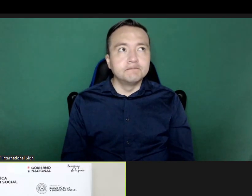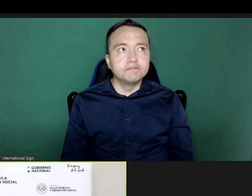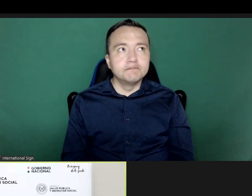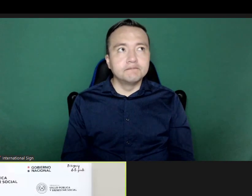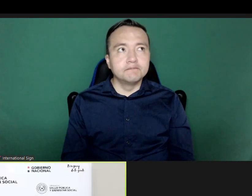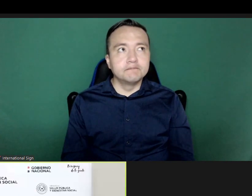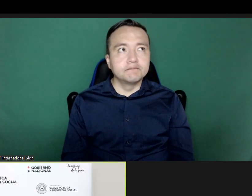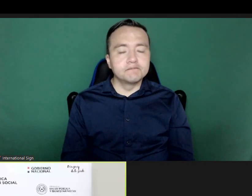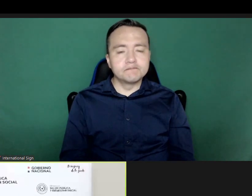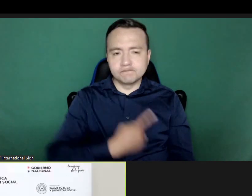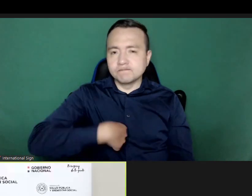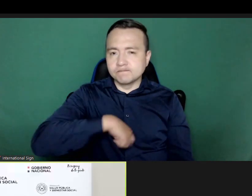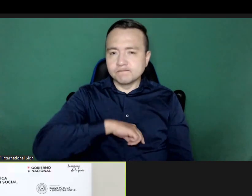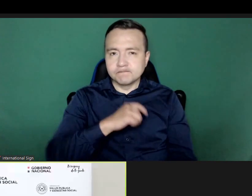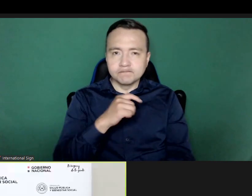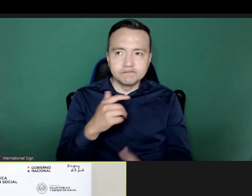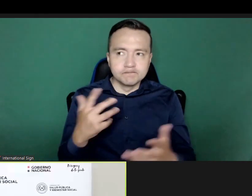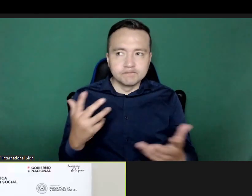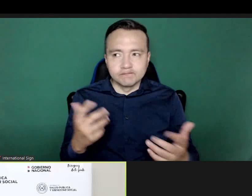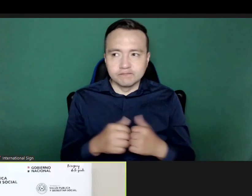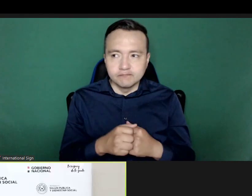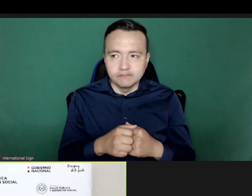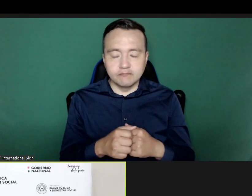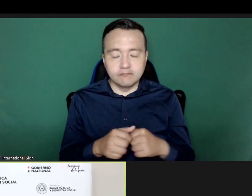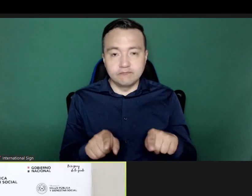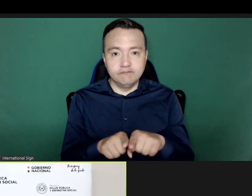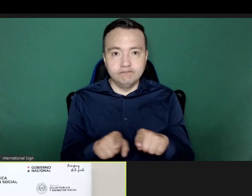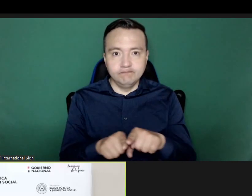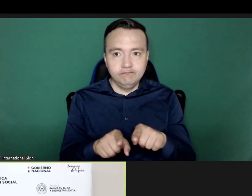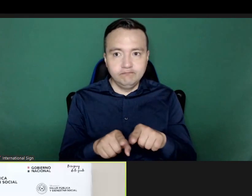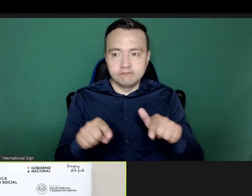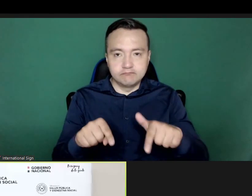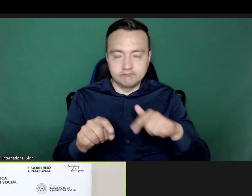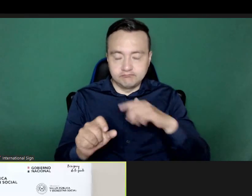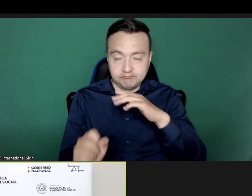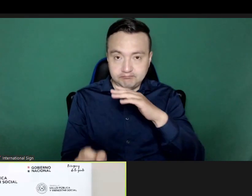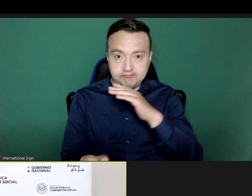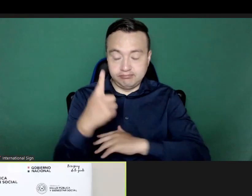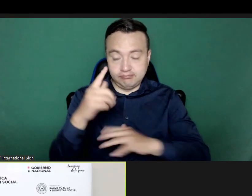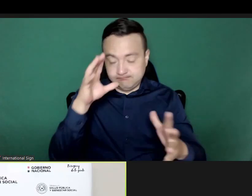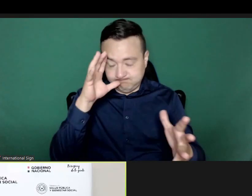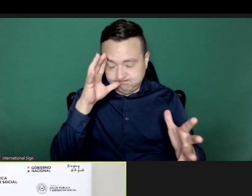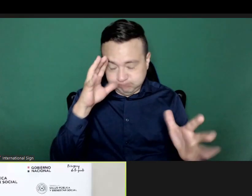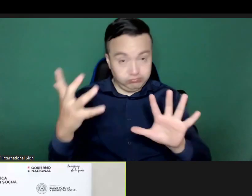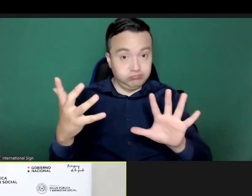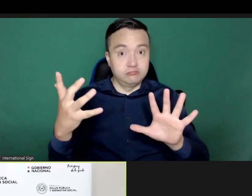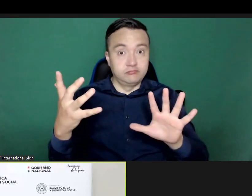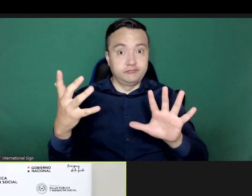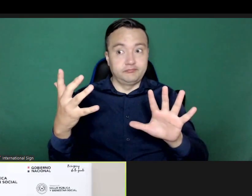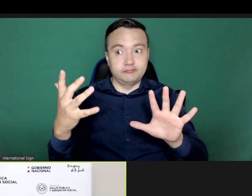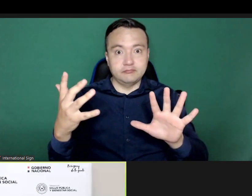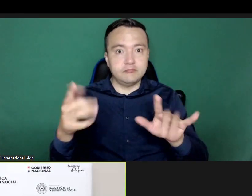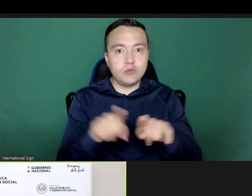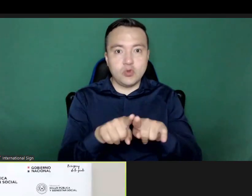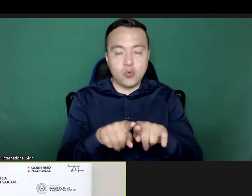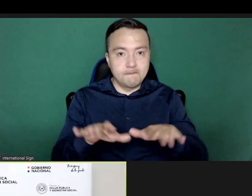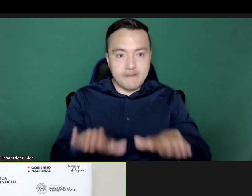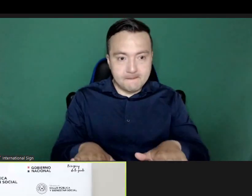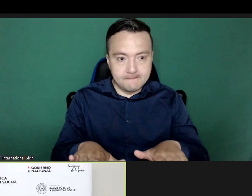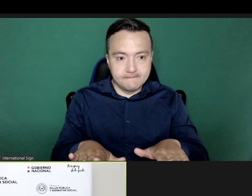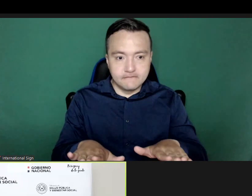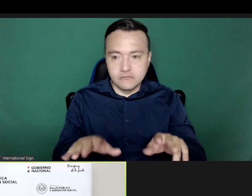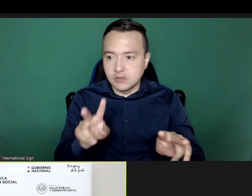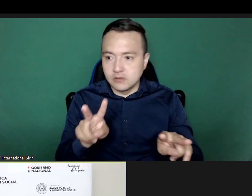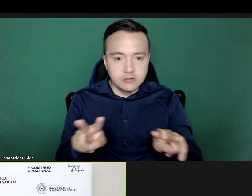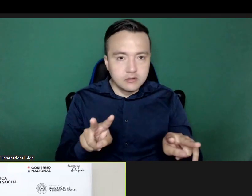como dije, nos dio un shock que nos dejó en stand-by unos meses. pero creo